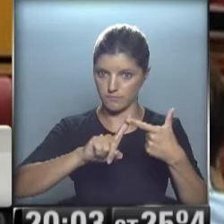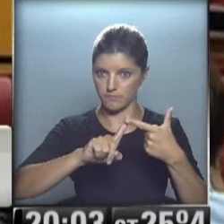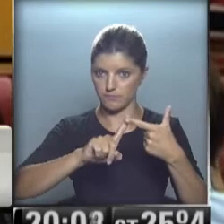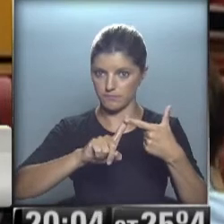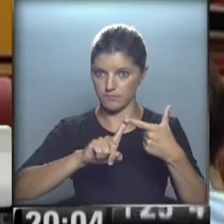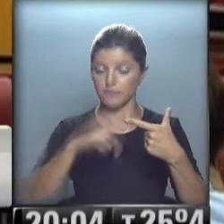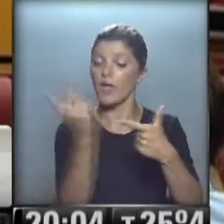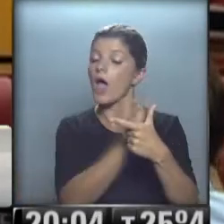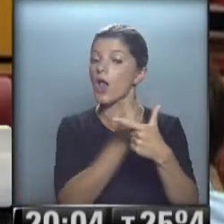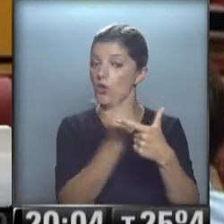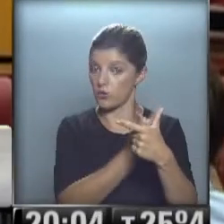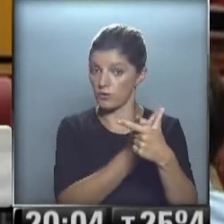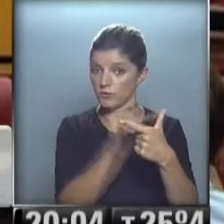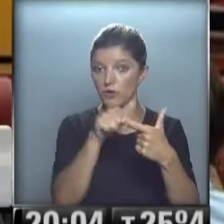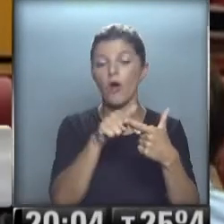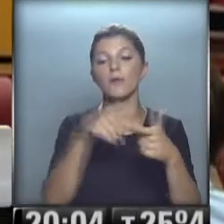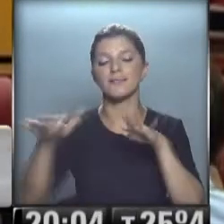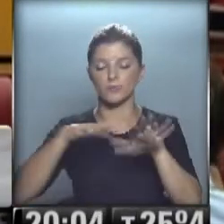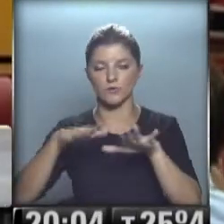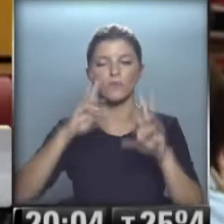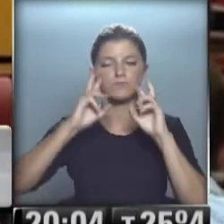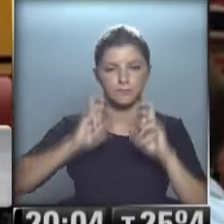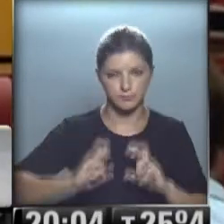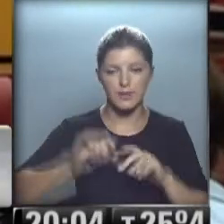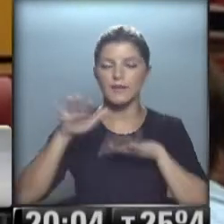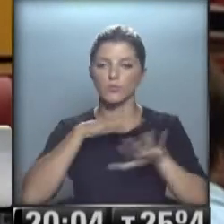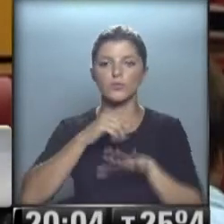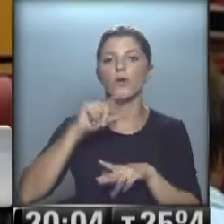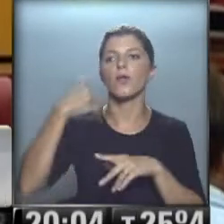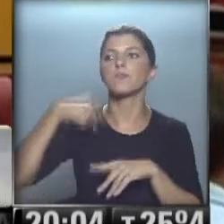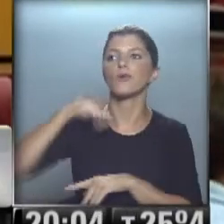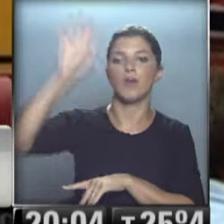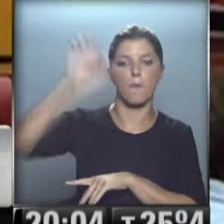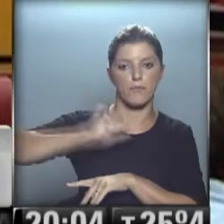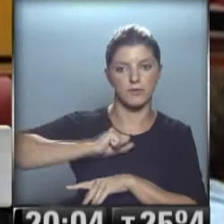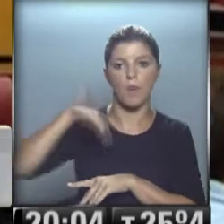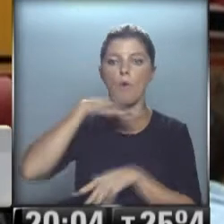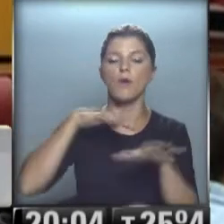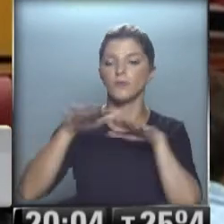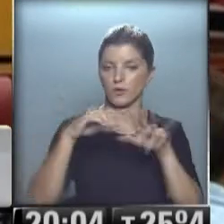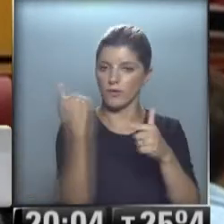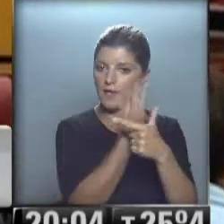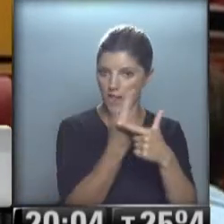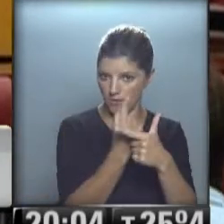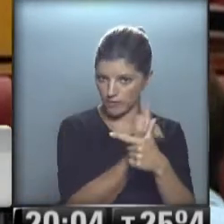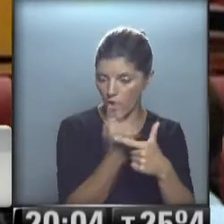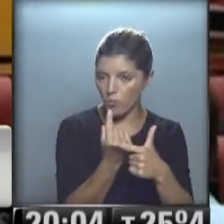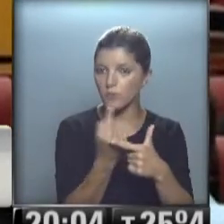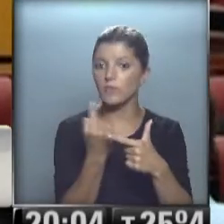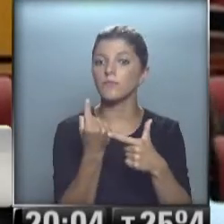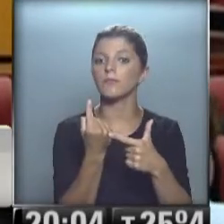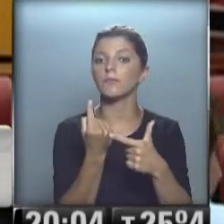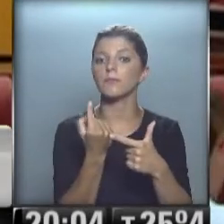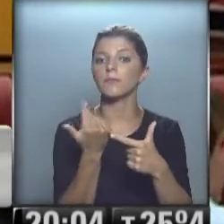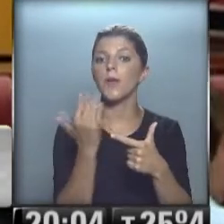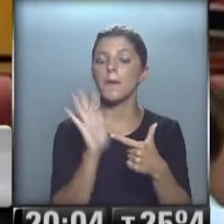En ambos casos pasamos una fase de estudio del componente importado, de la situación de costo, pero damos certidumbre